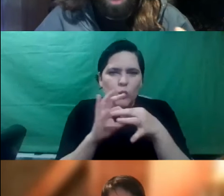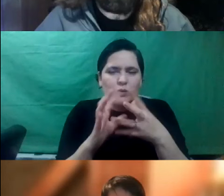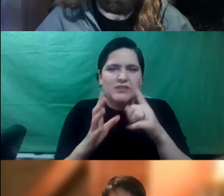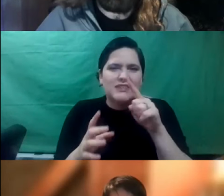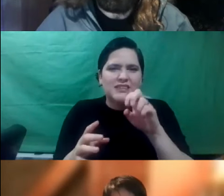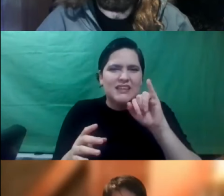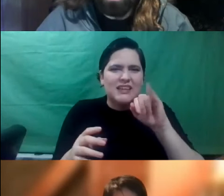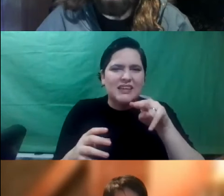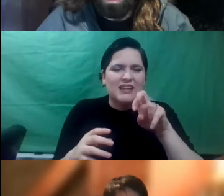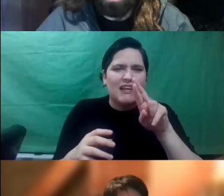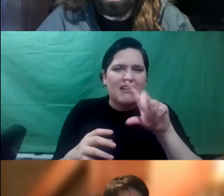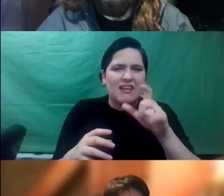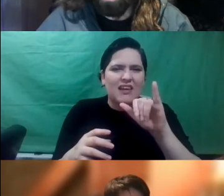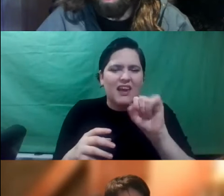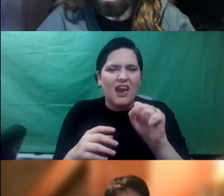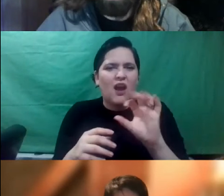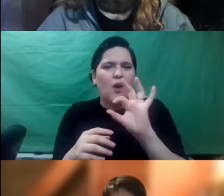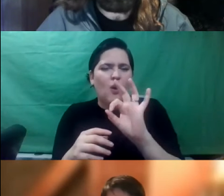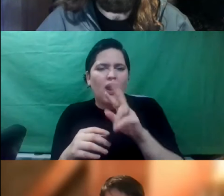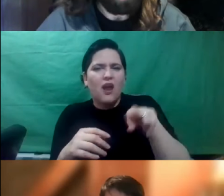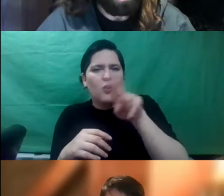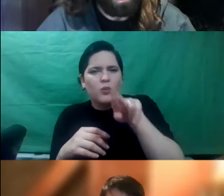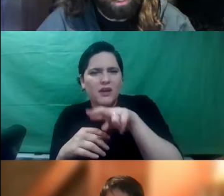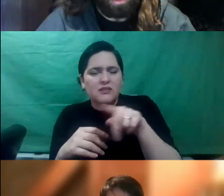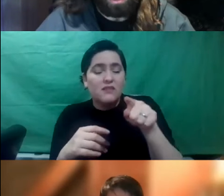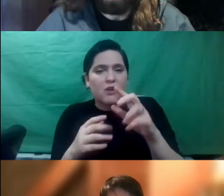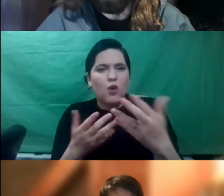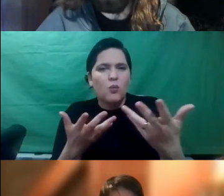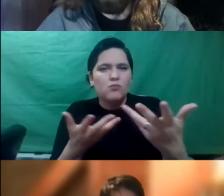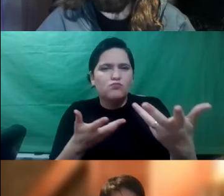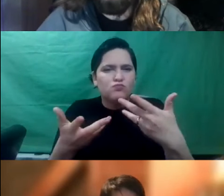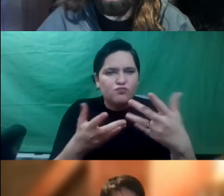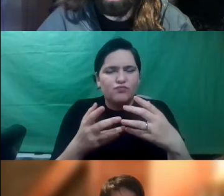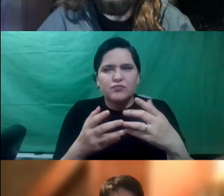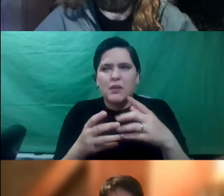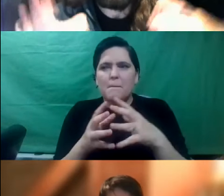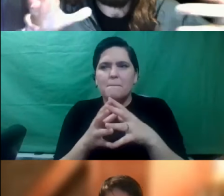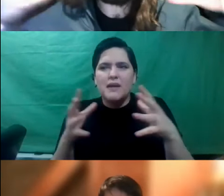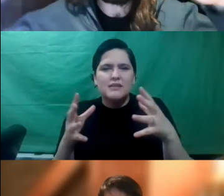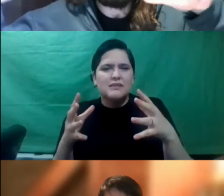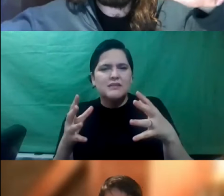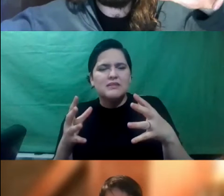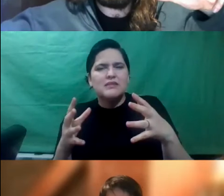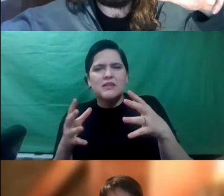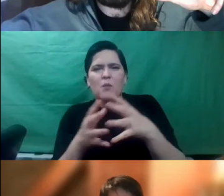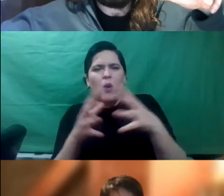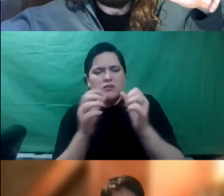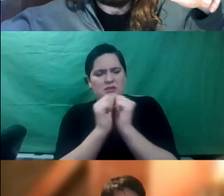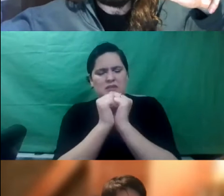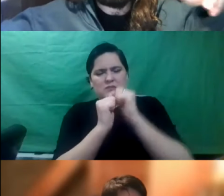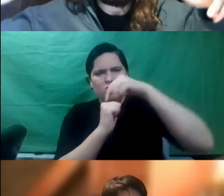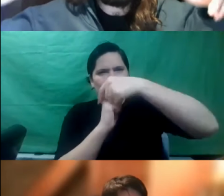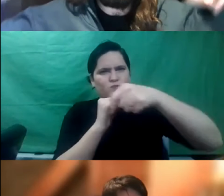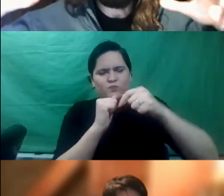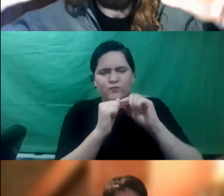entre regiones cerebrales para tratar de identificar lo que se llaman interacciones de alto orden, que serían interacciones entre muchas regiones cerebrales